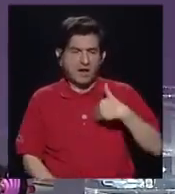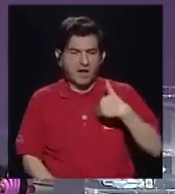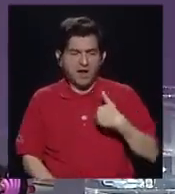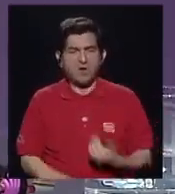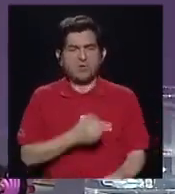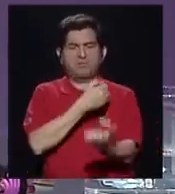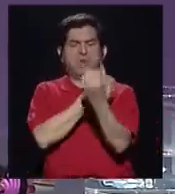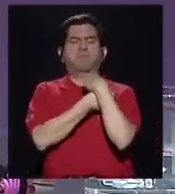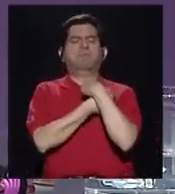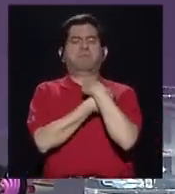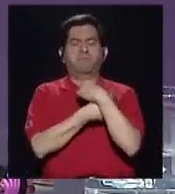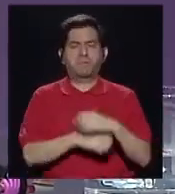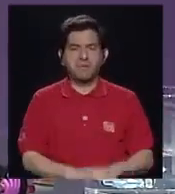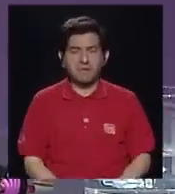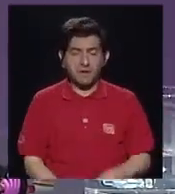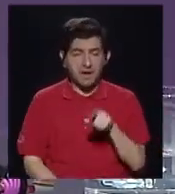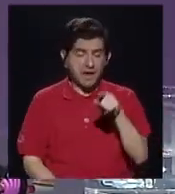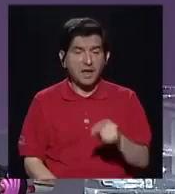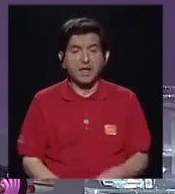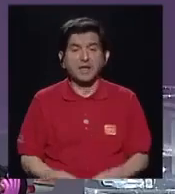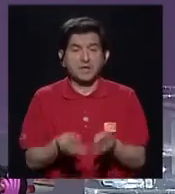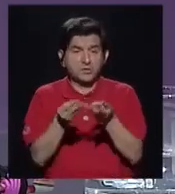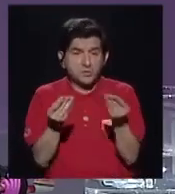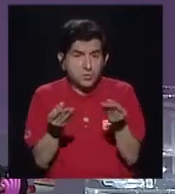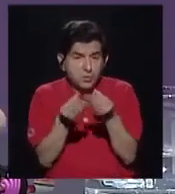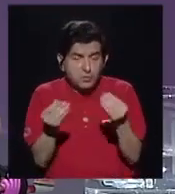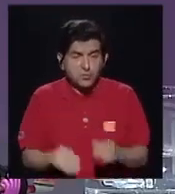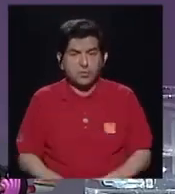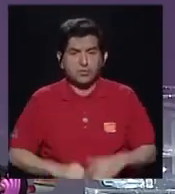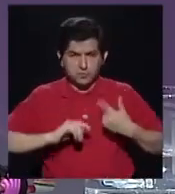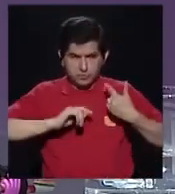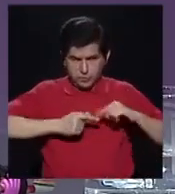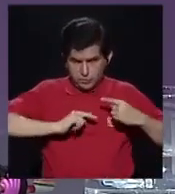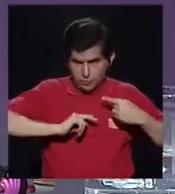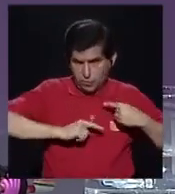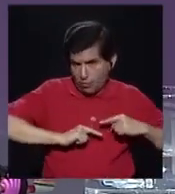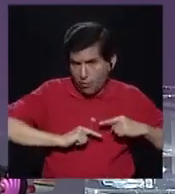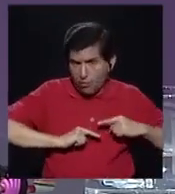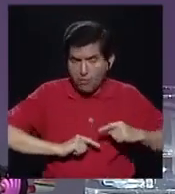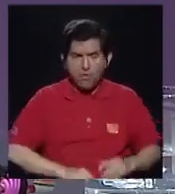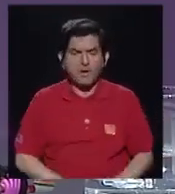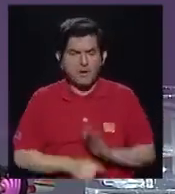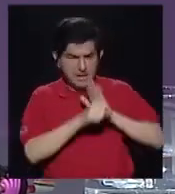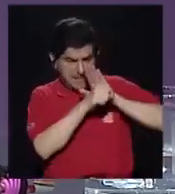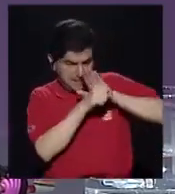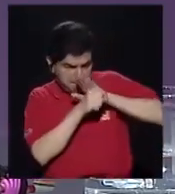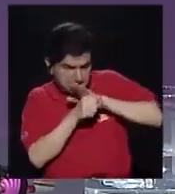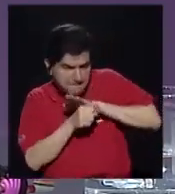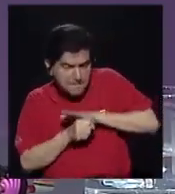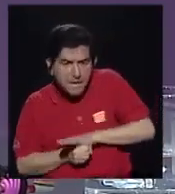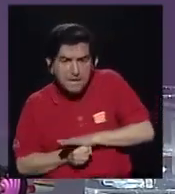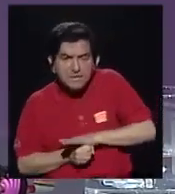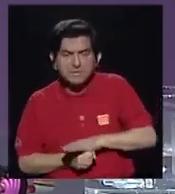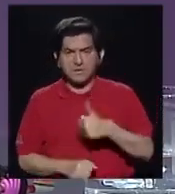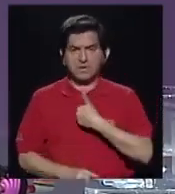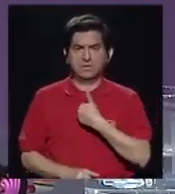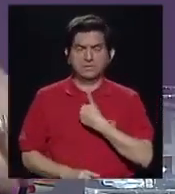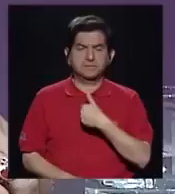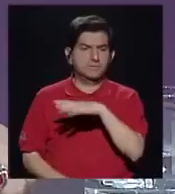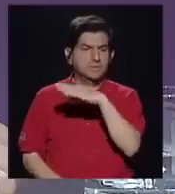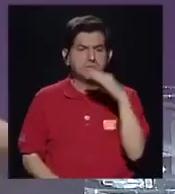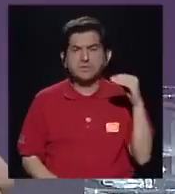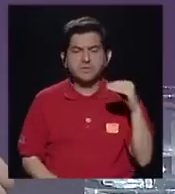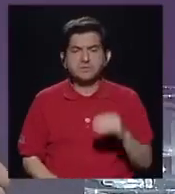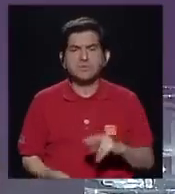hombre Derrotado Entonces eso produce un dolor eso produce la opresión lo presiona y produce